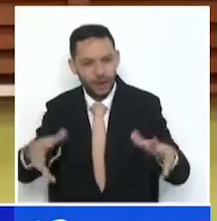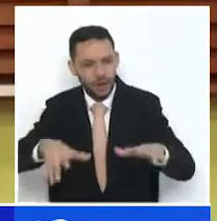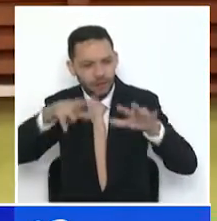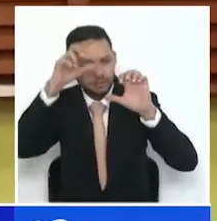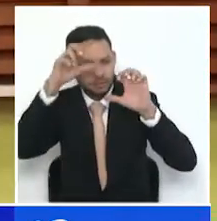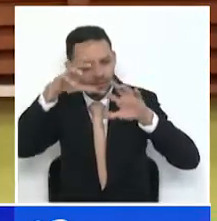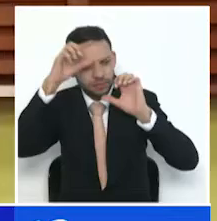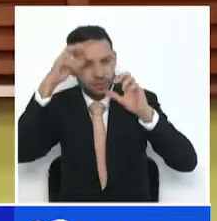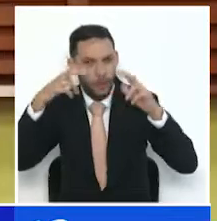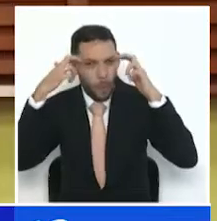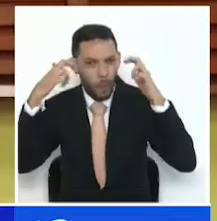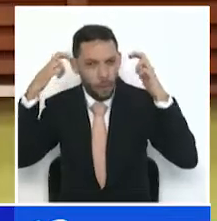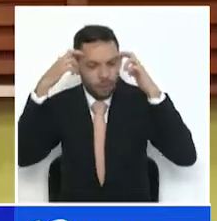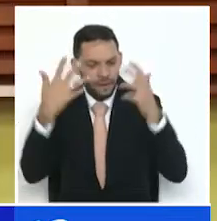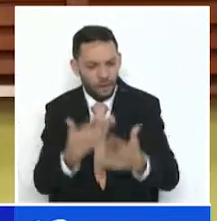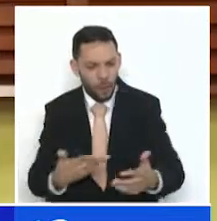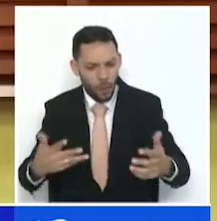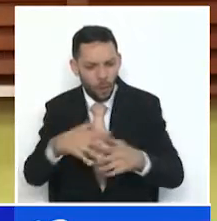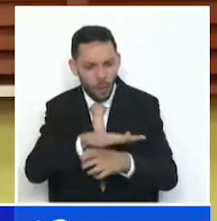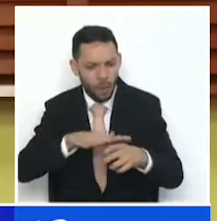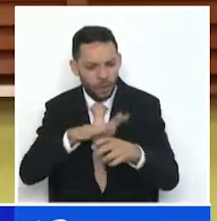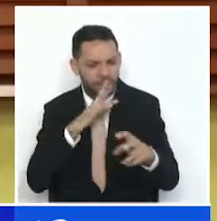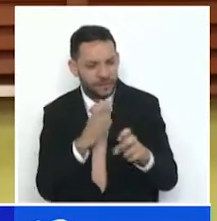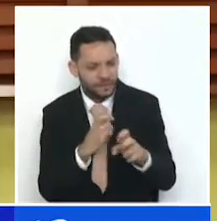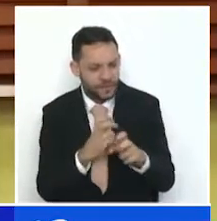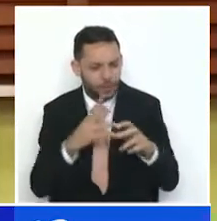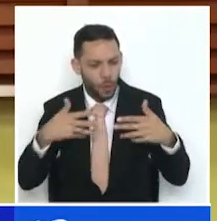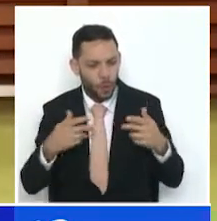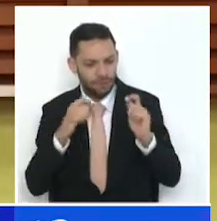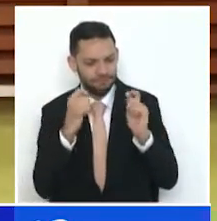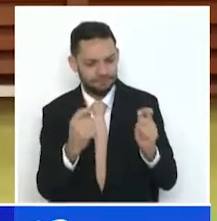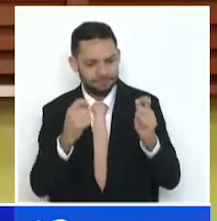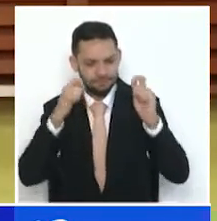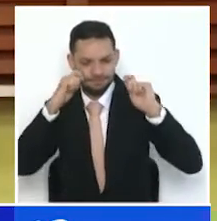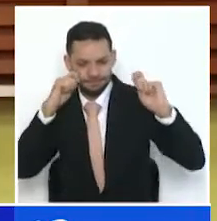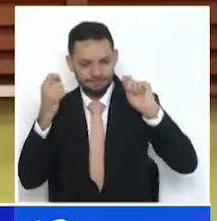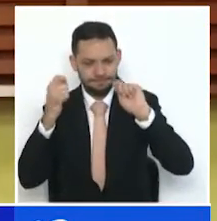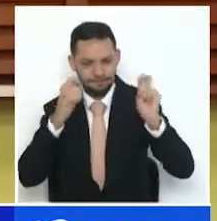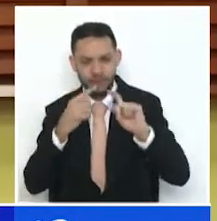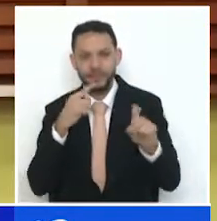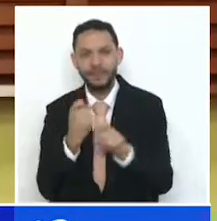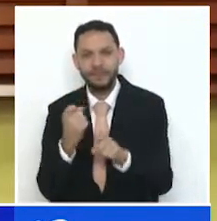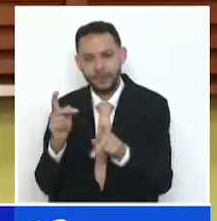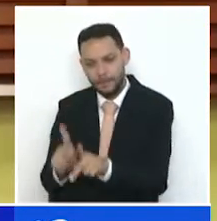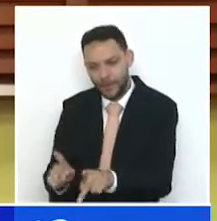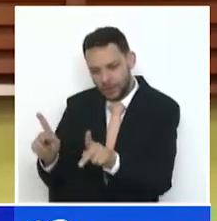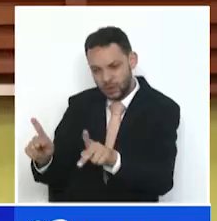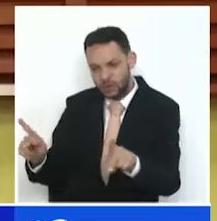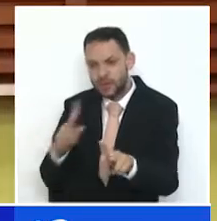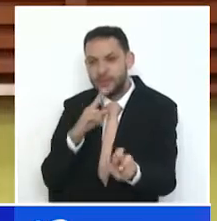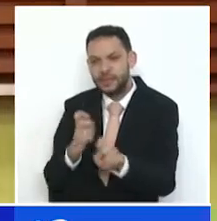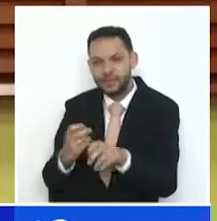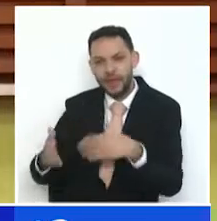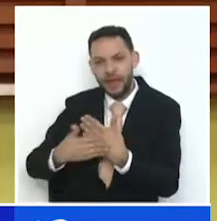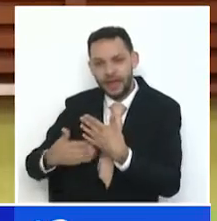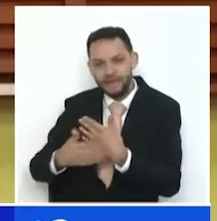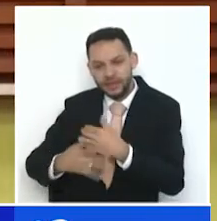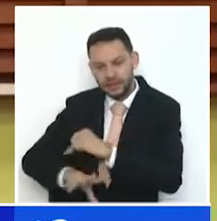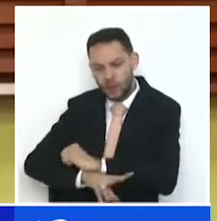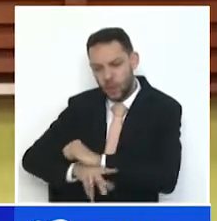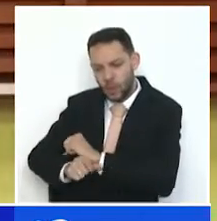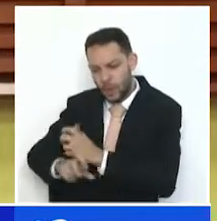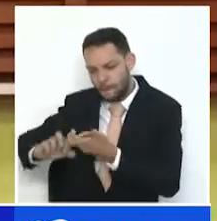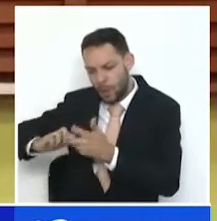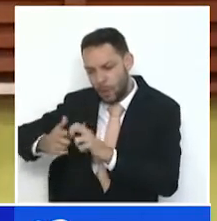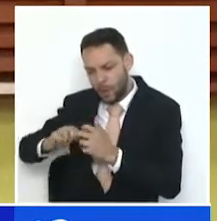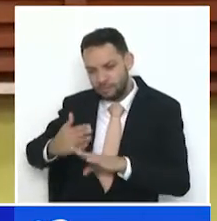de las situaciones que ocurren en algunas estrategias delincuenciales que diferentes ciudadanos adelantan, y con el objetivo